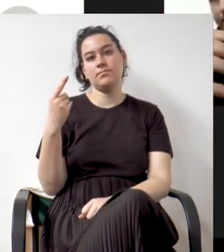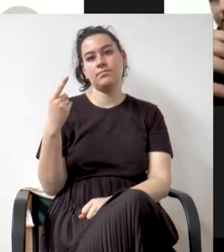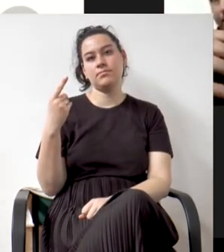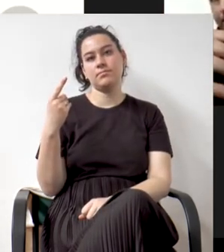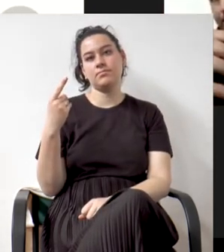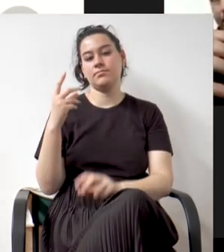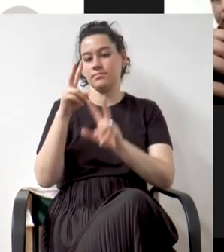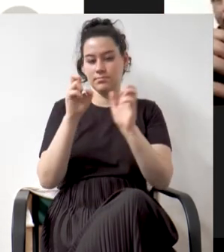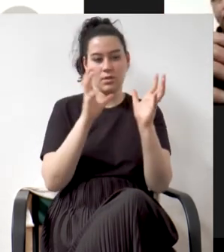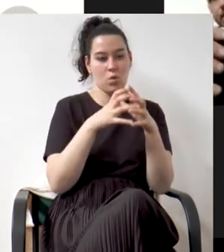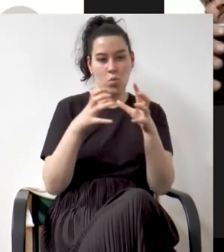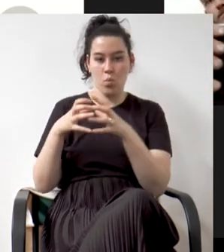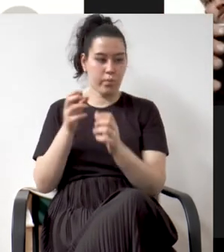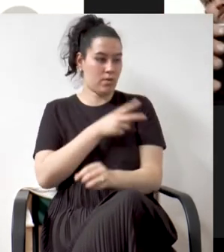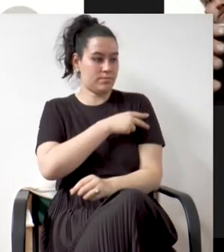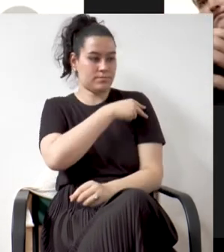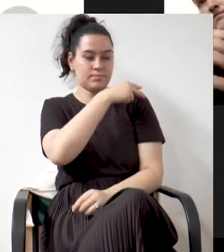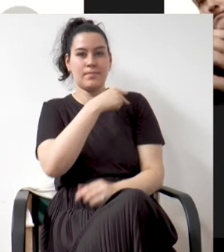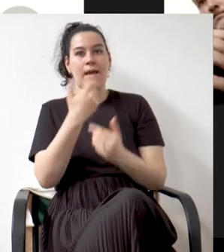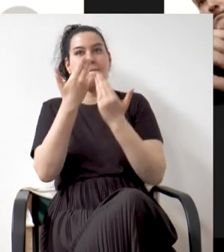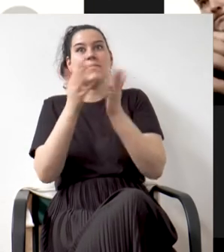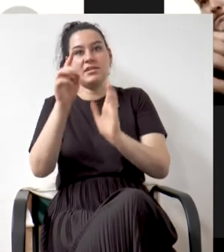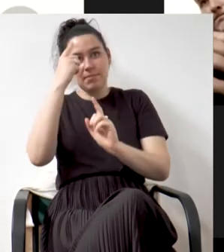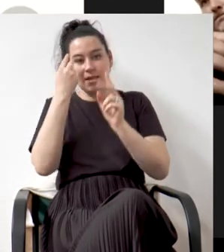los órdenes se sienten a pensar en listas regionales.